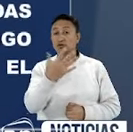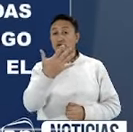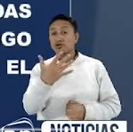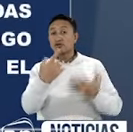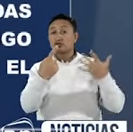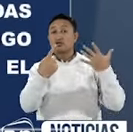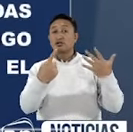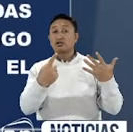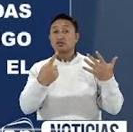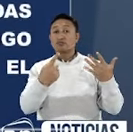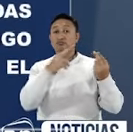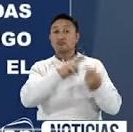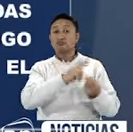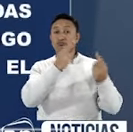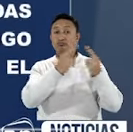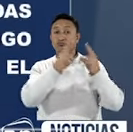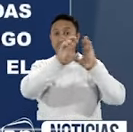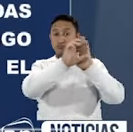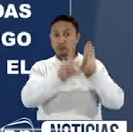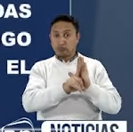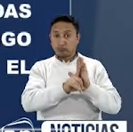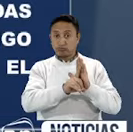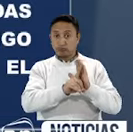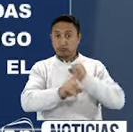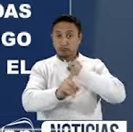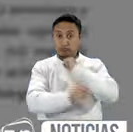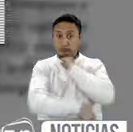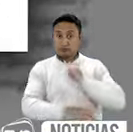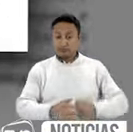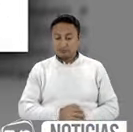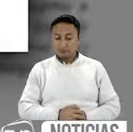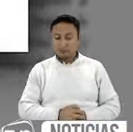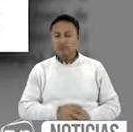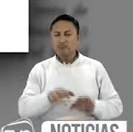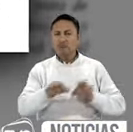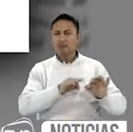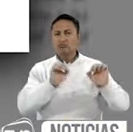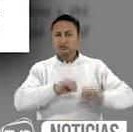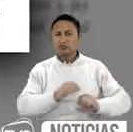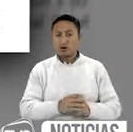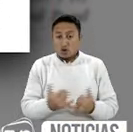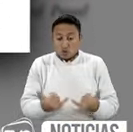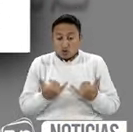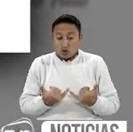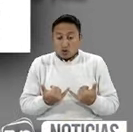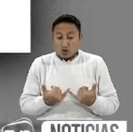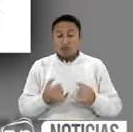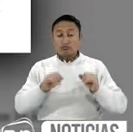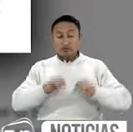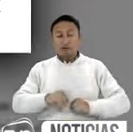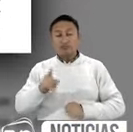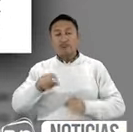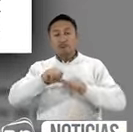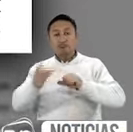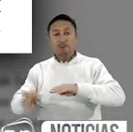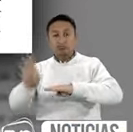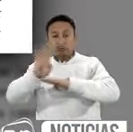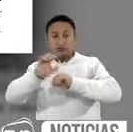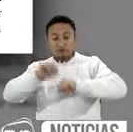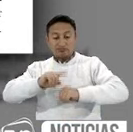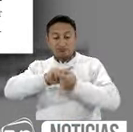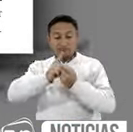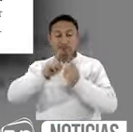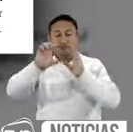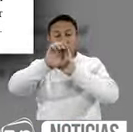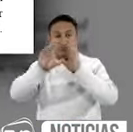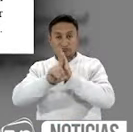6, que plantean reformas al Código Orgánico Integral Penal, se señala que si bien actualmente se tramita en el Parlamento cambios al